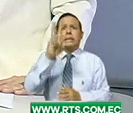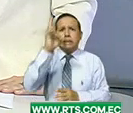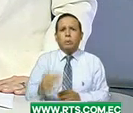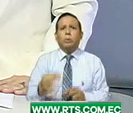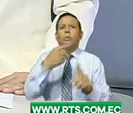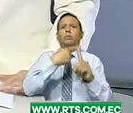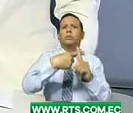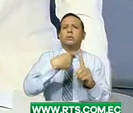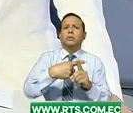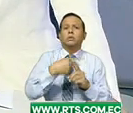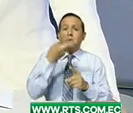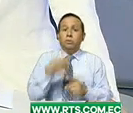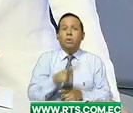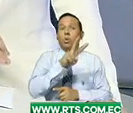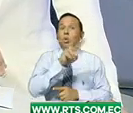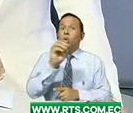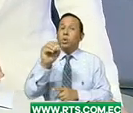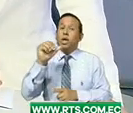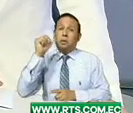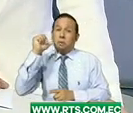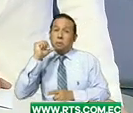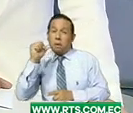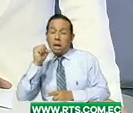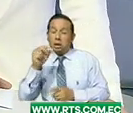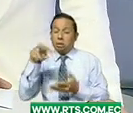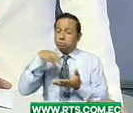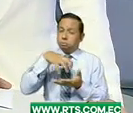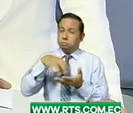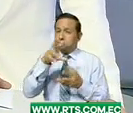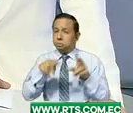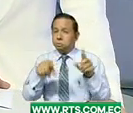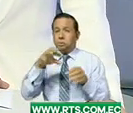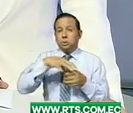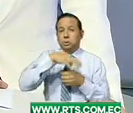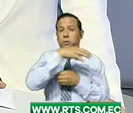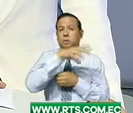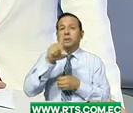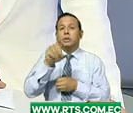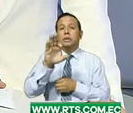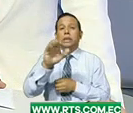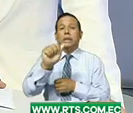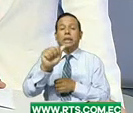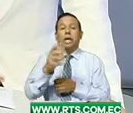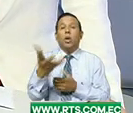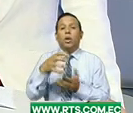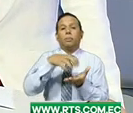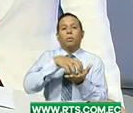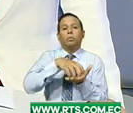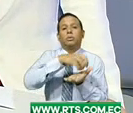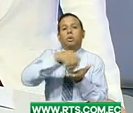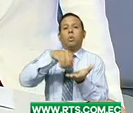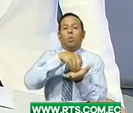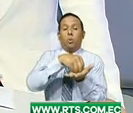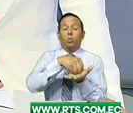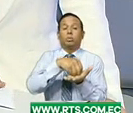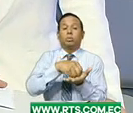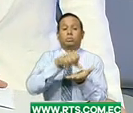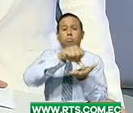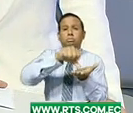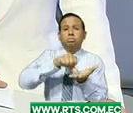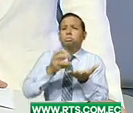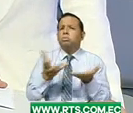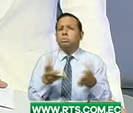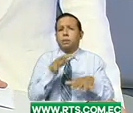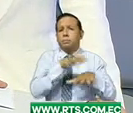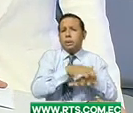200 sospechosos registra la nueva variante Delta de COVID-19 en la provincia de El Oro. Las ciudades afectadas son